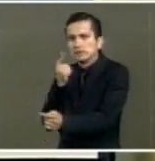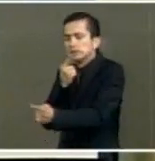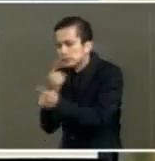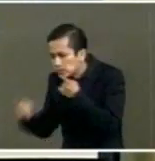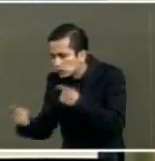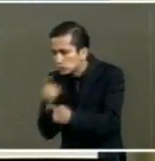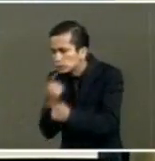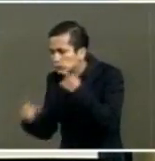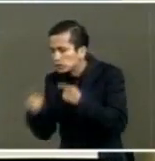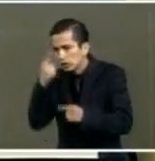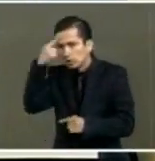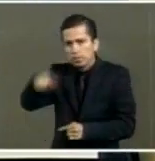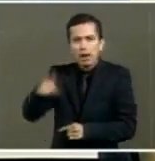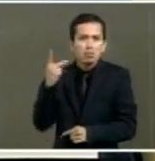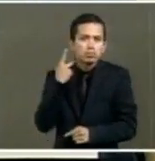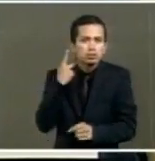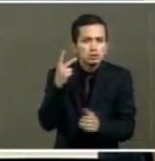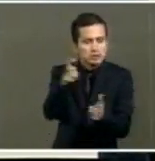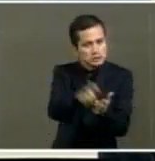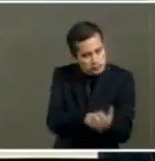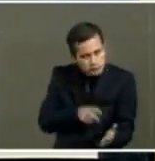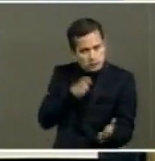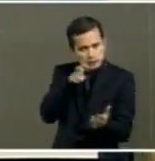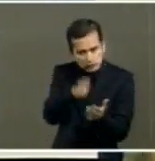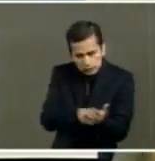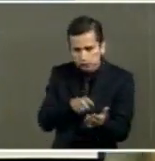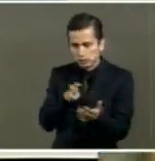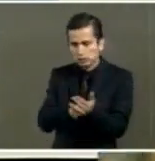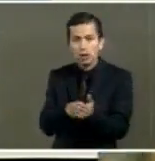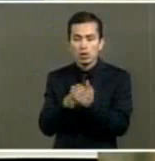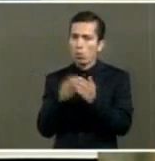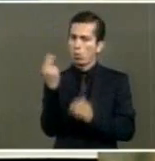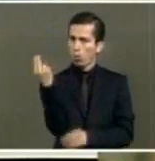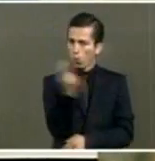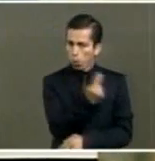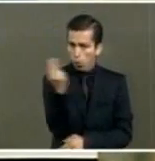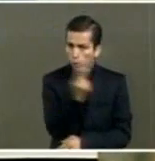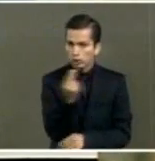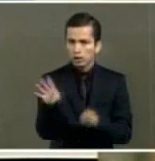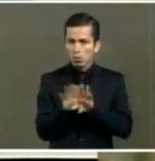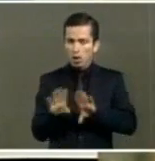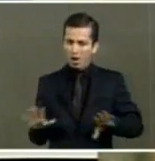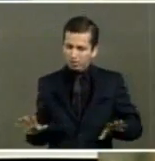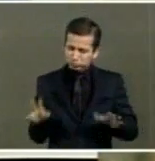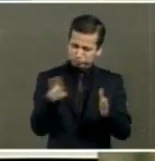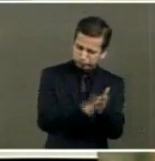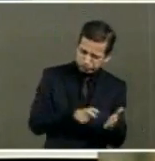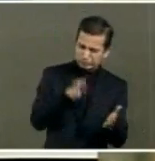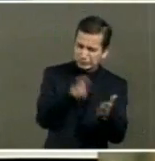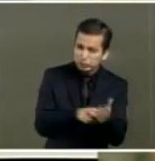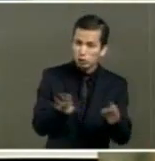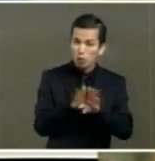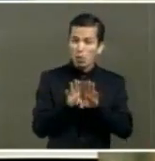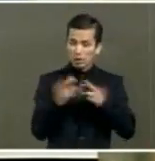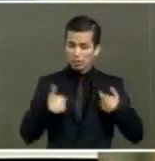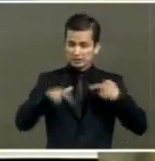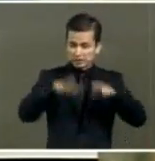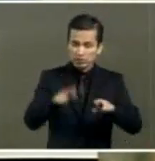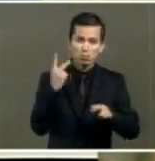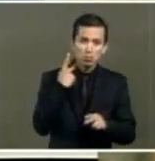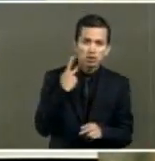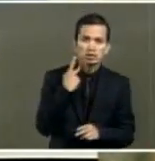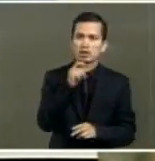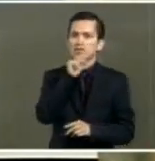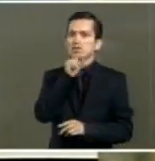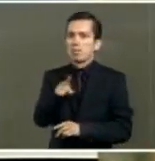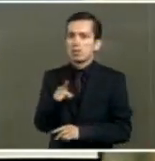construir nuevos puentes entre la ciudadanía y las instituciones representativas y el gobierno. Es necesario debatir la elección consecutiva